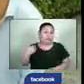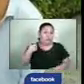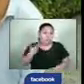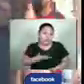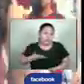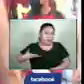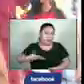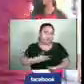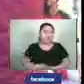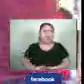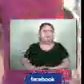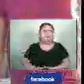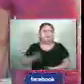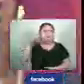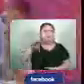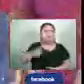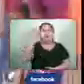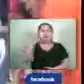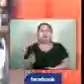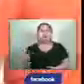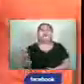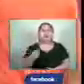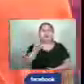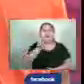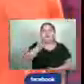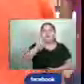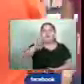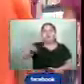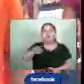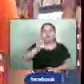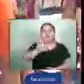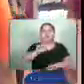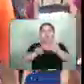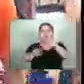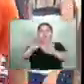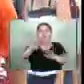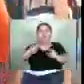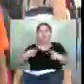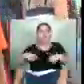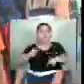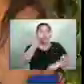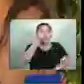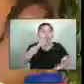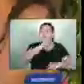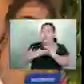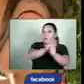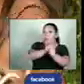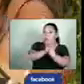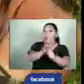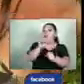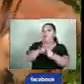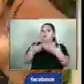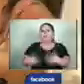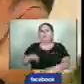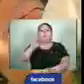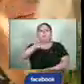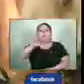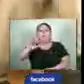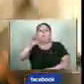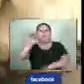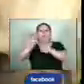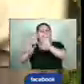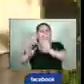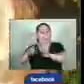pues. Hasta la fecha se reportan 14.568 casos activos de COVID-19, de los cuales 339